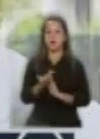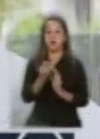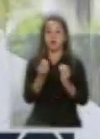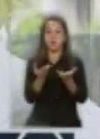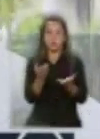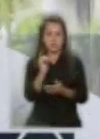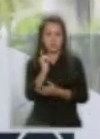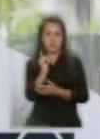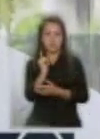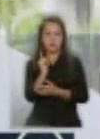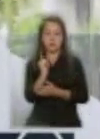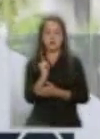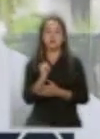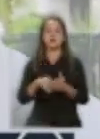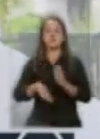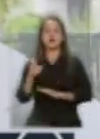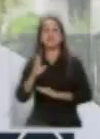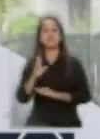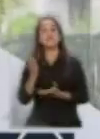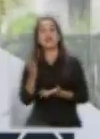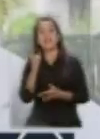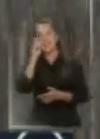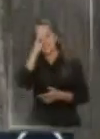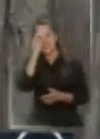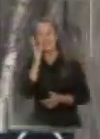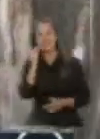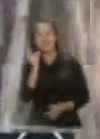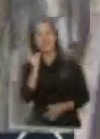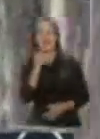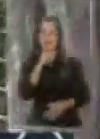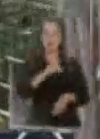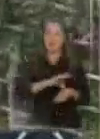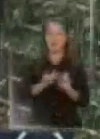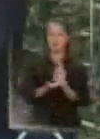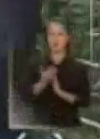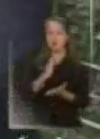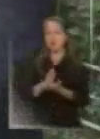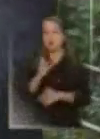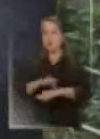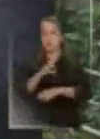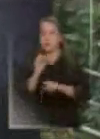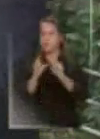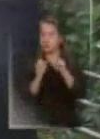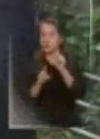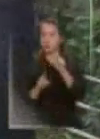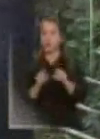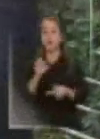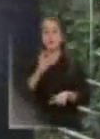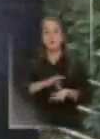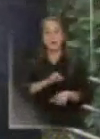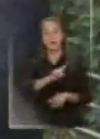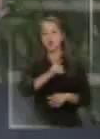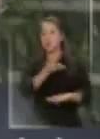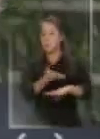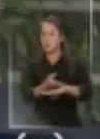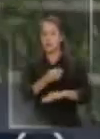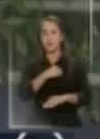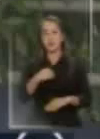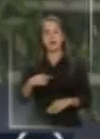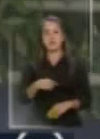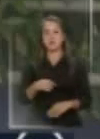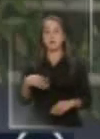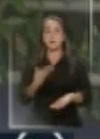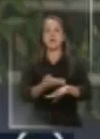cierto, gana más la clínica y gana más el médico. El colegio médico se defendió. Los médicos no piden exámenes por